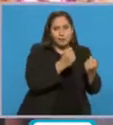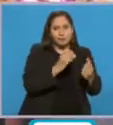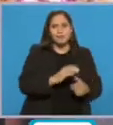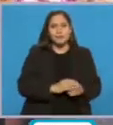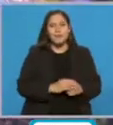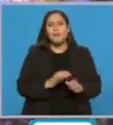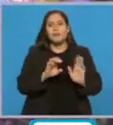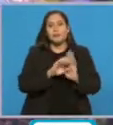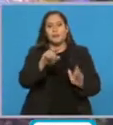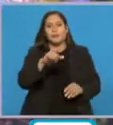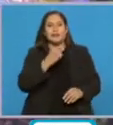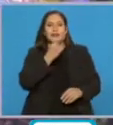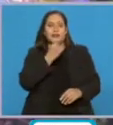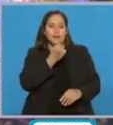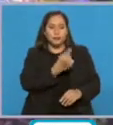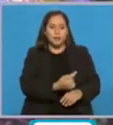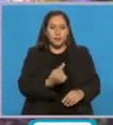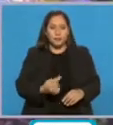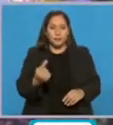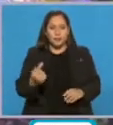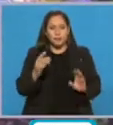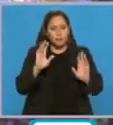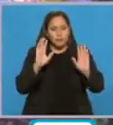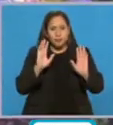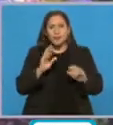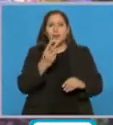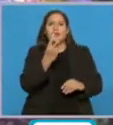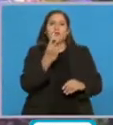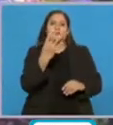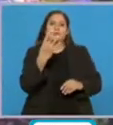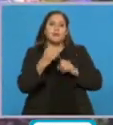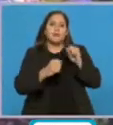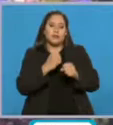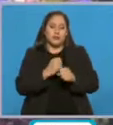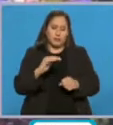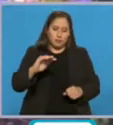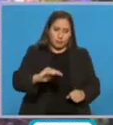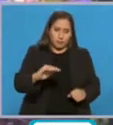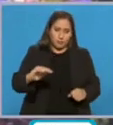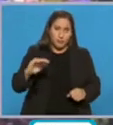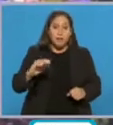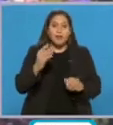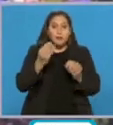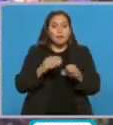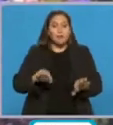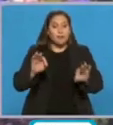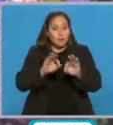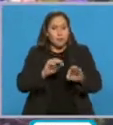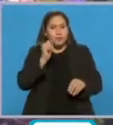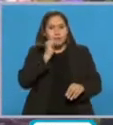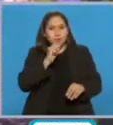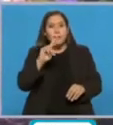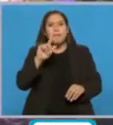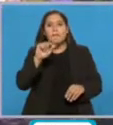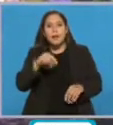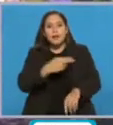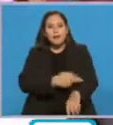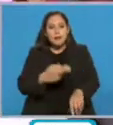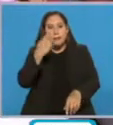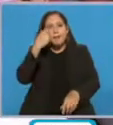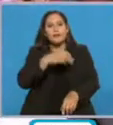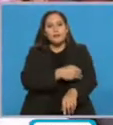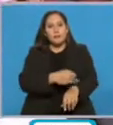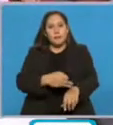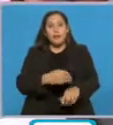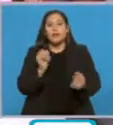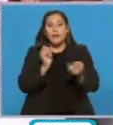tenemos niños pequeños, pensando ya hasta de 3, 4 años, esto es bien importante, generar este plan en familia, ¿no? O sea,